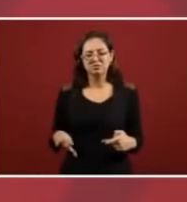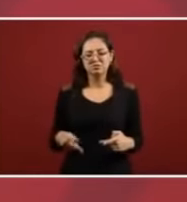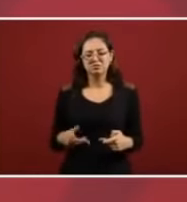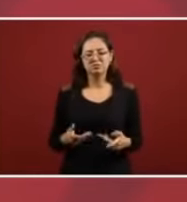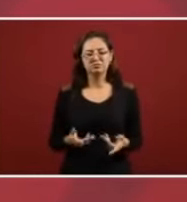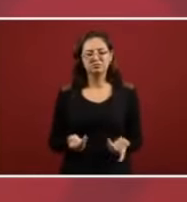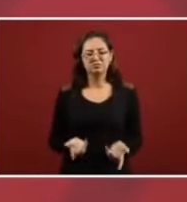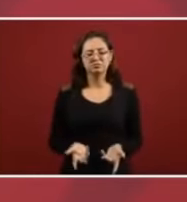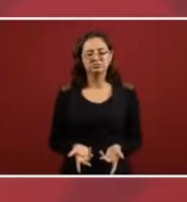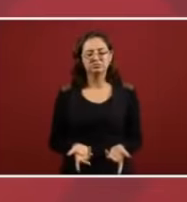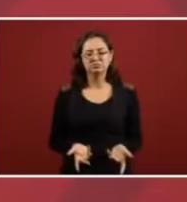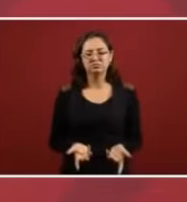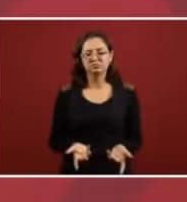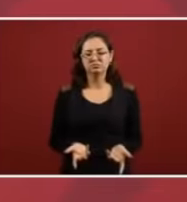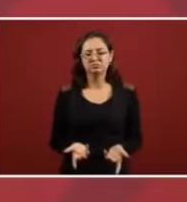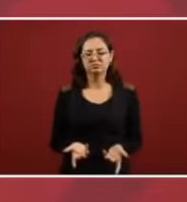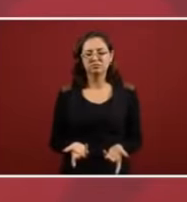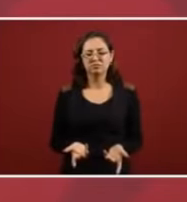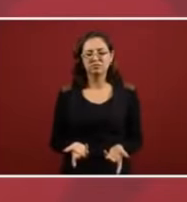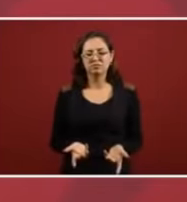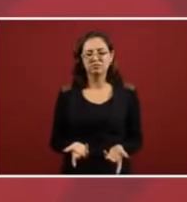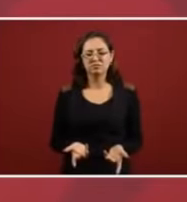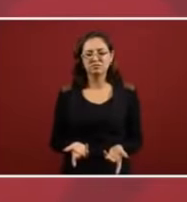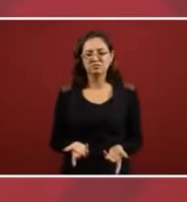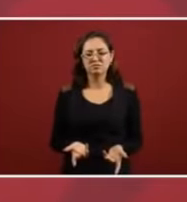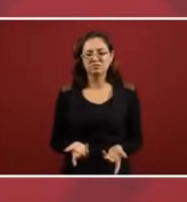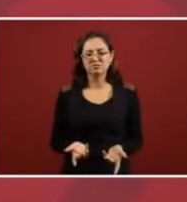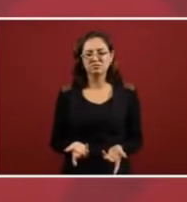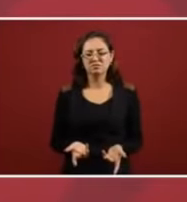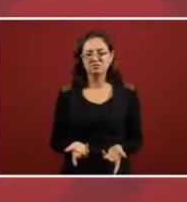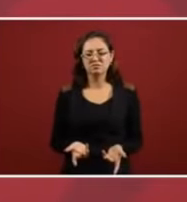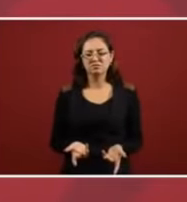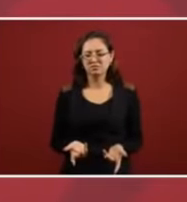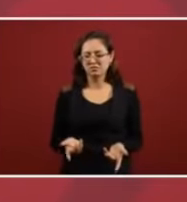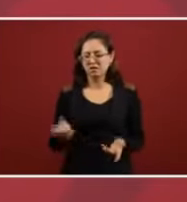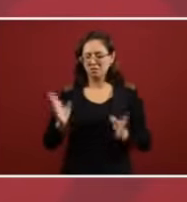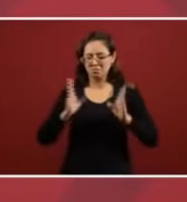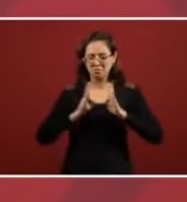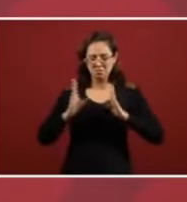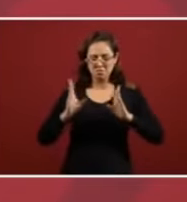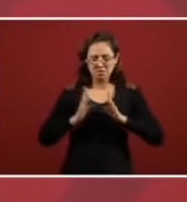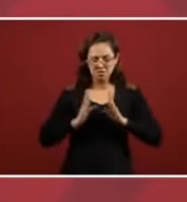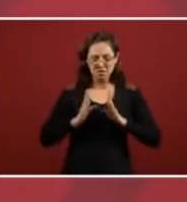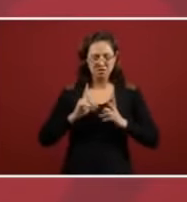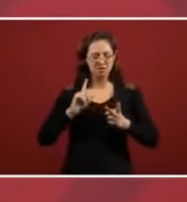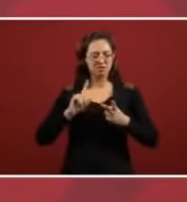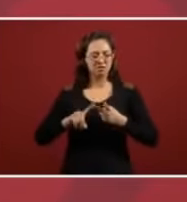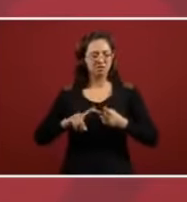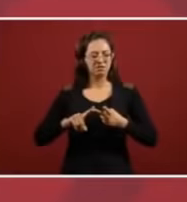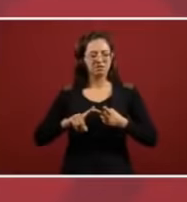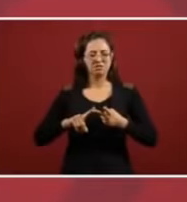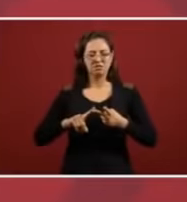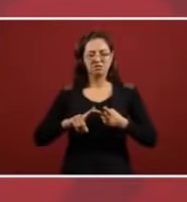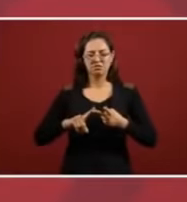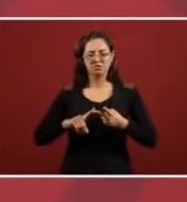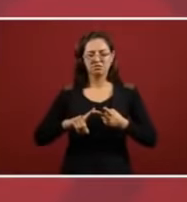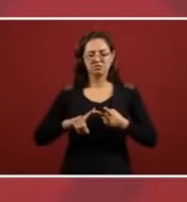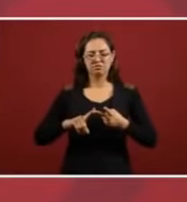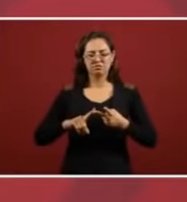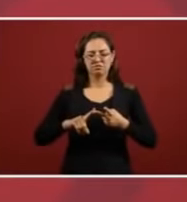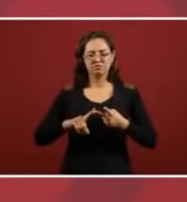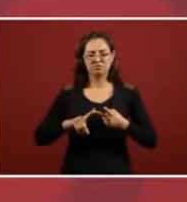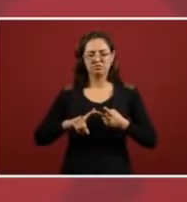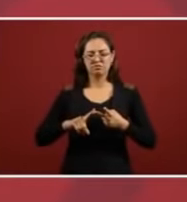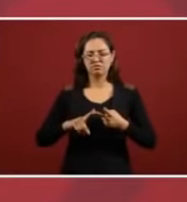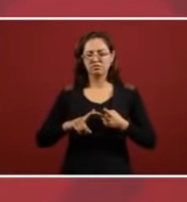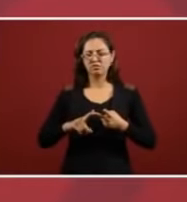la vida de los militares la vida de